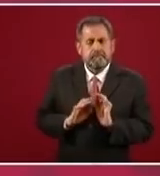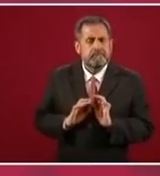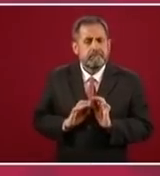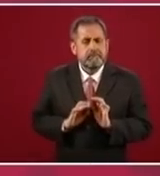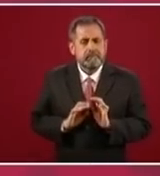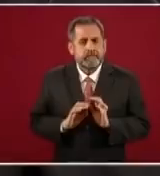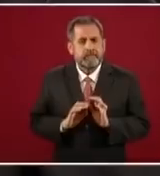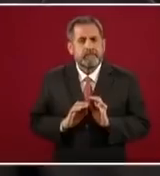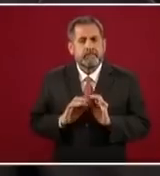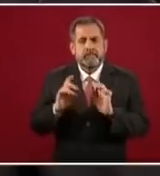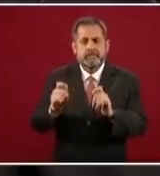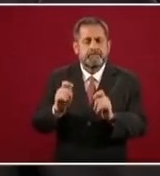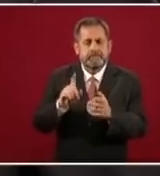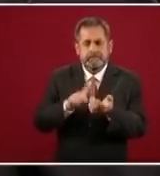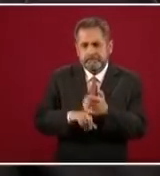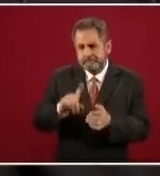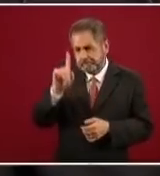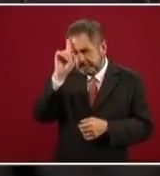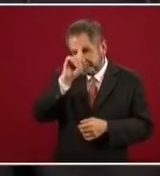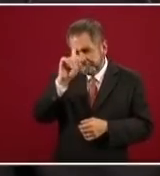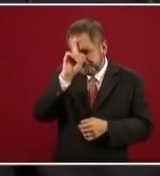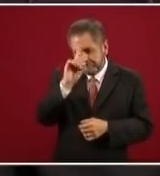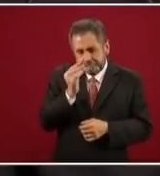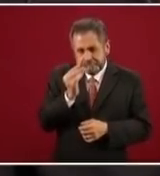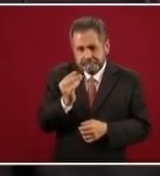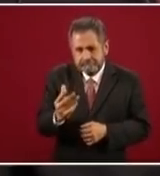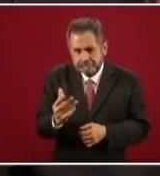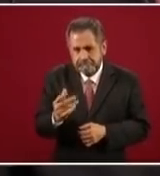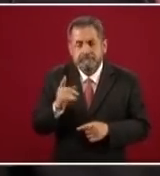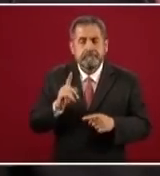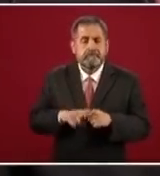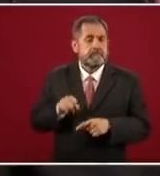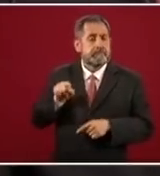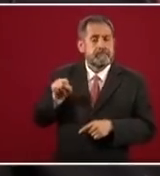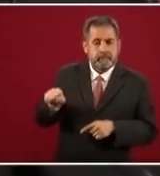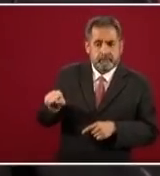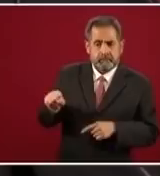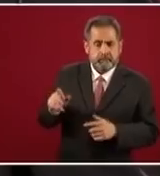solo una recomendación que él,